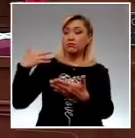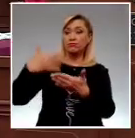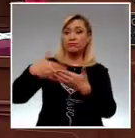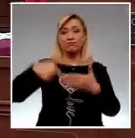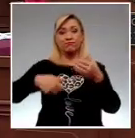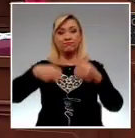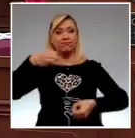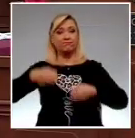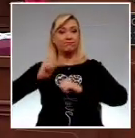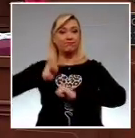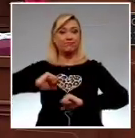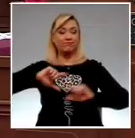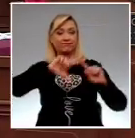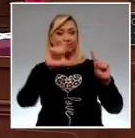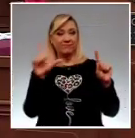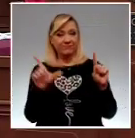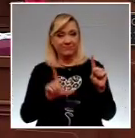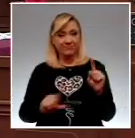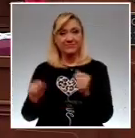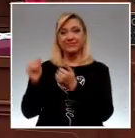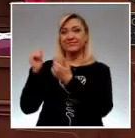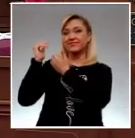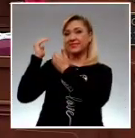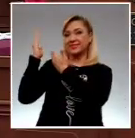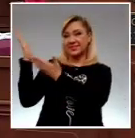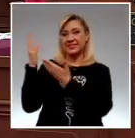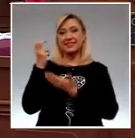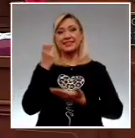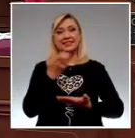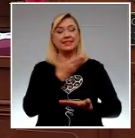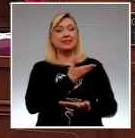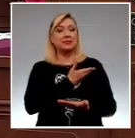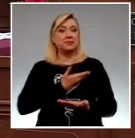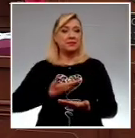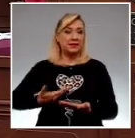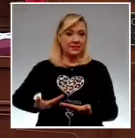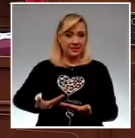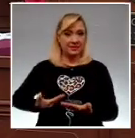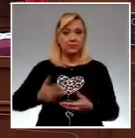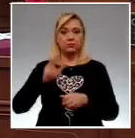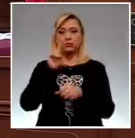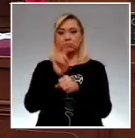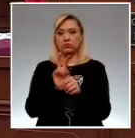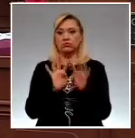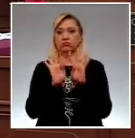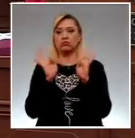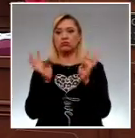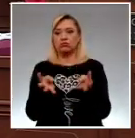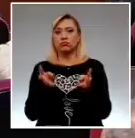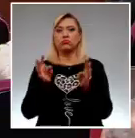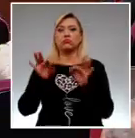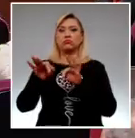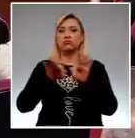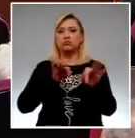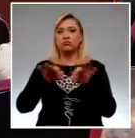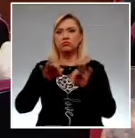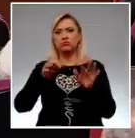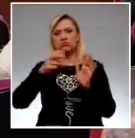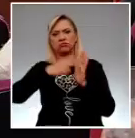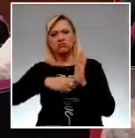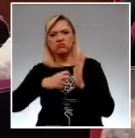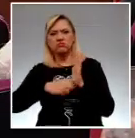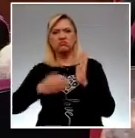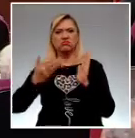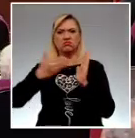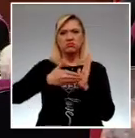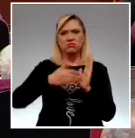La ministra presidenta de la Suprema Corte de Justicia y del Consejo de la Judicatura Federal, Norma Lucía Piña Hernández, aseguró que la